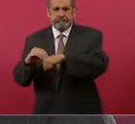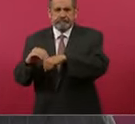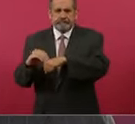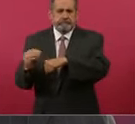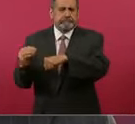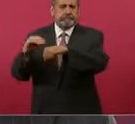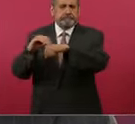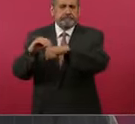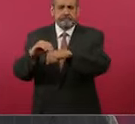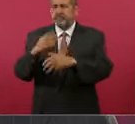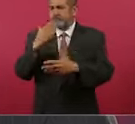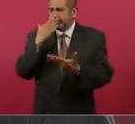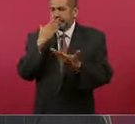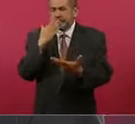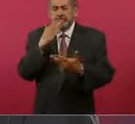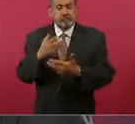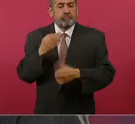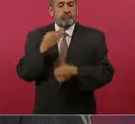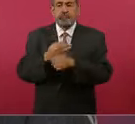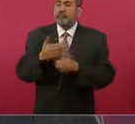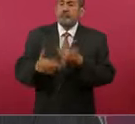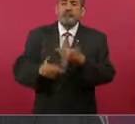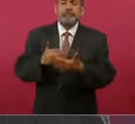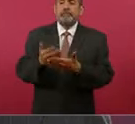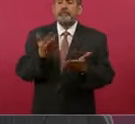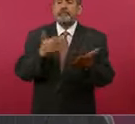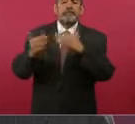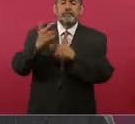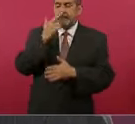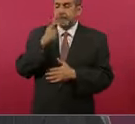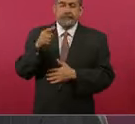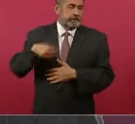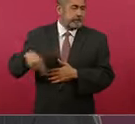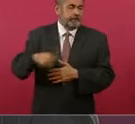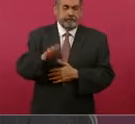habido progreso, se han beneficiado